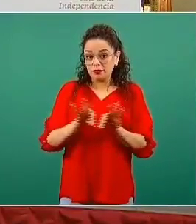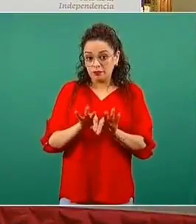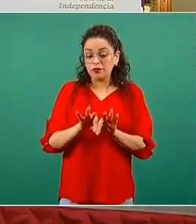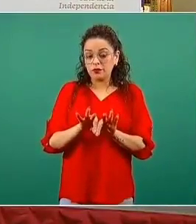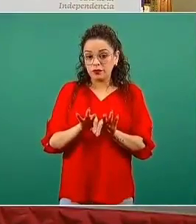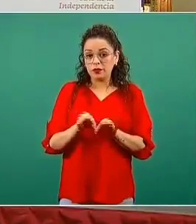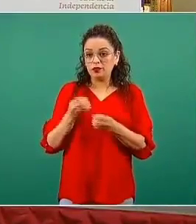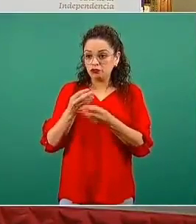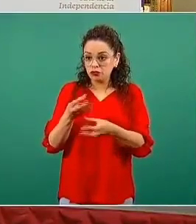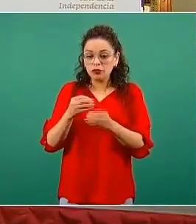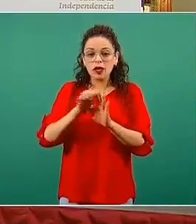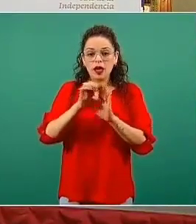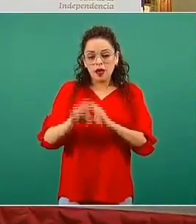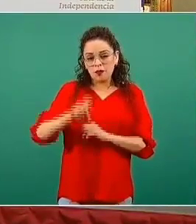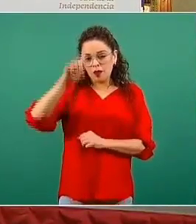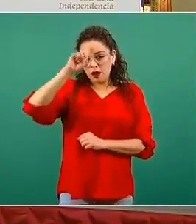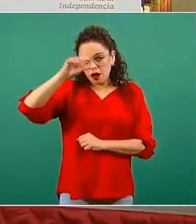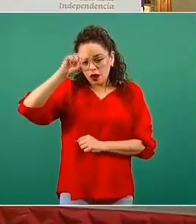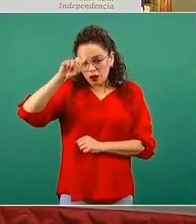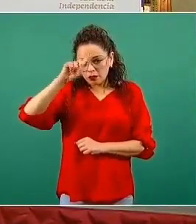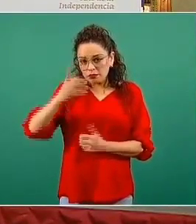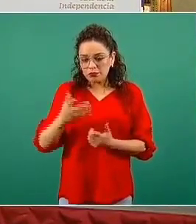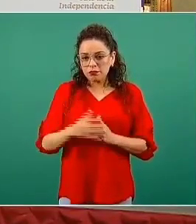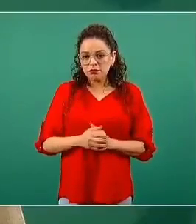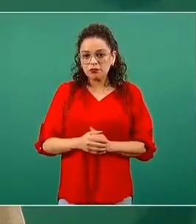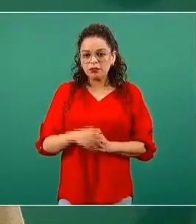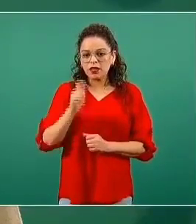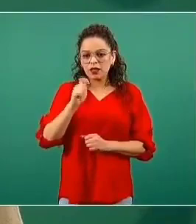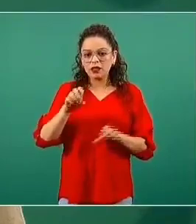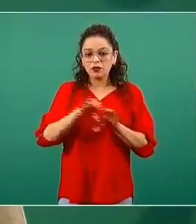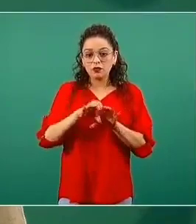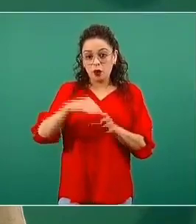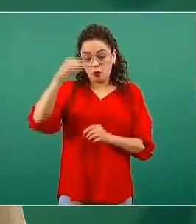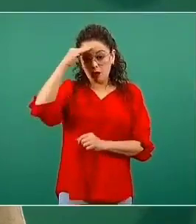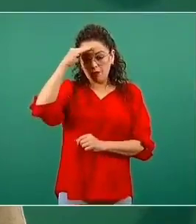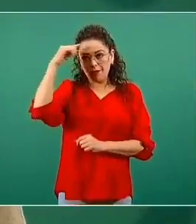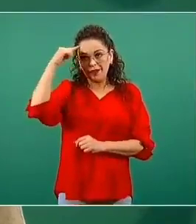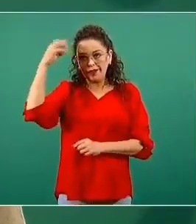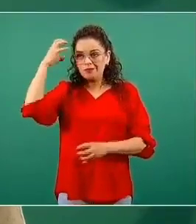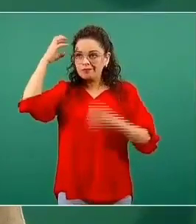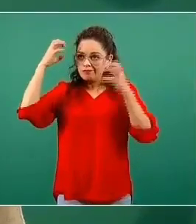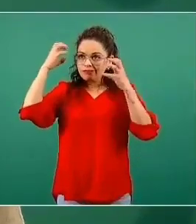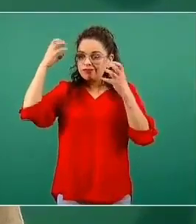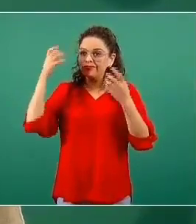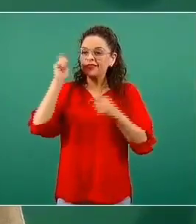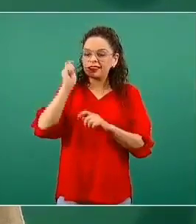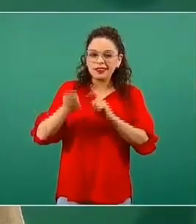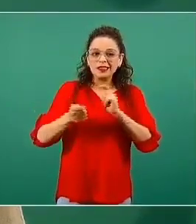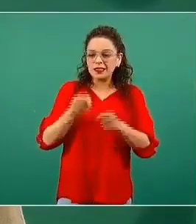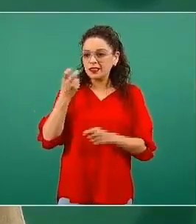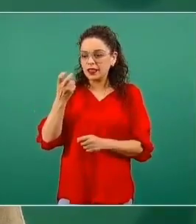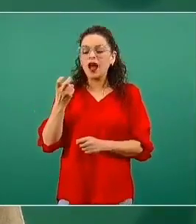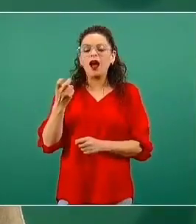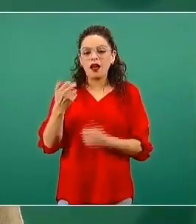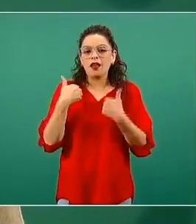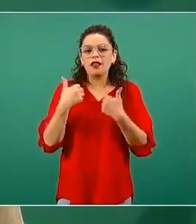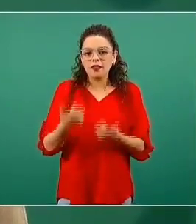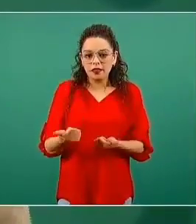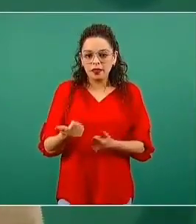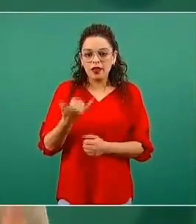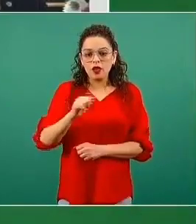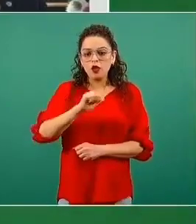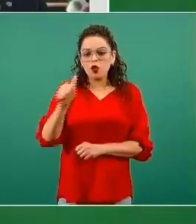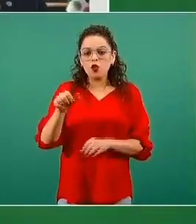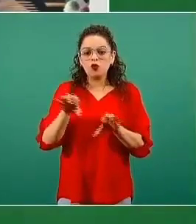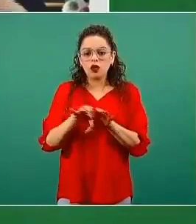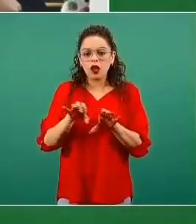de asesoría, de análisis, de reflexión, de crítica, y también en muchos otros casos de soluciones prácticas.